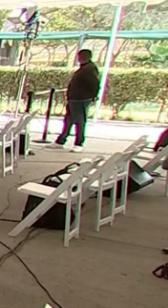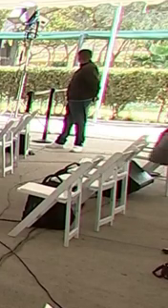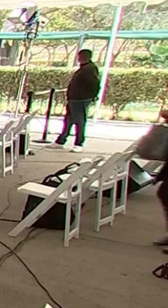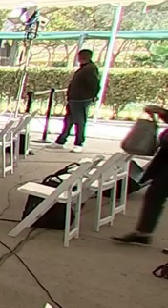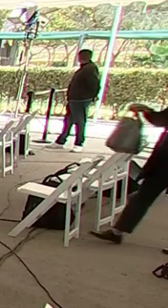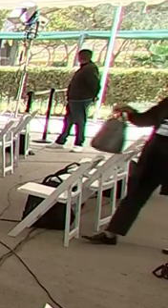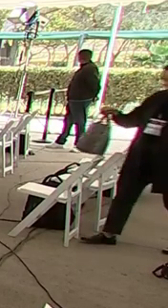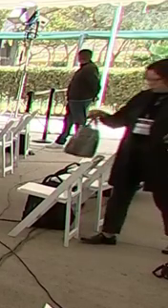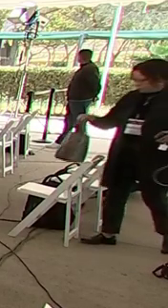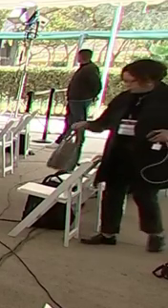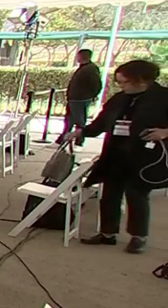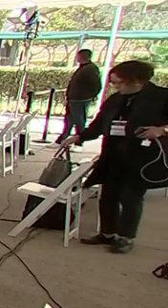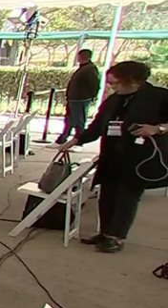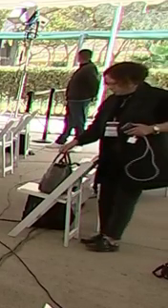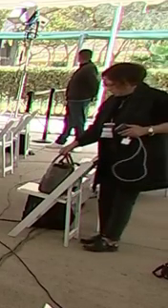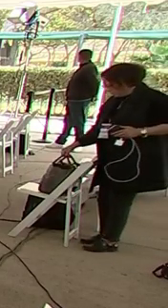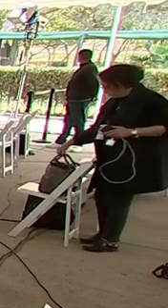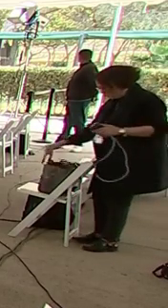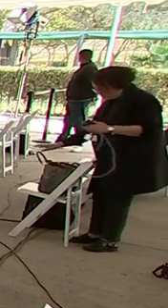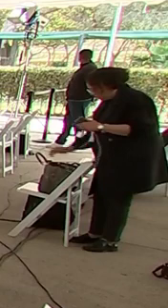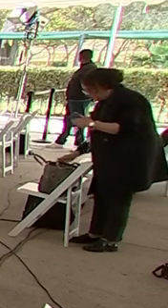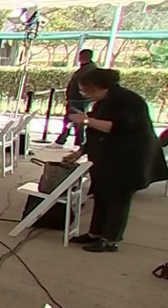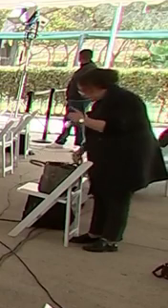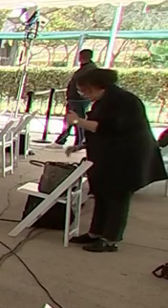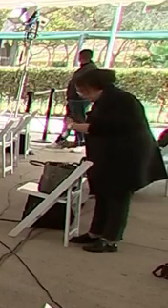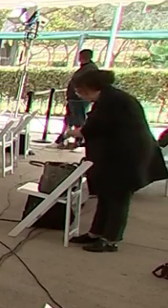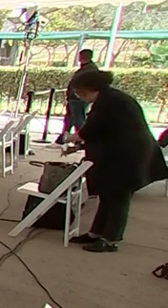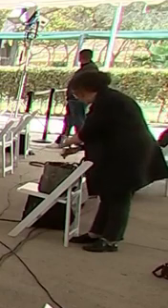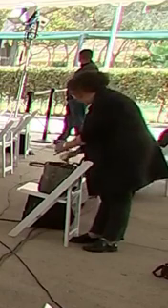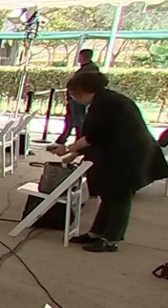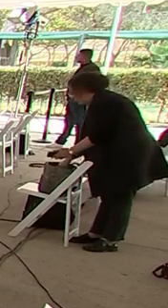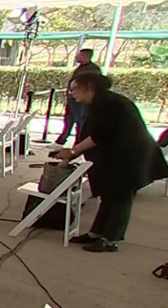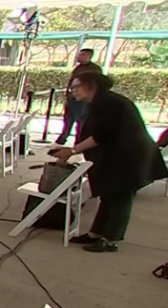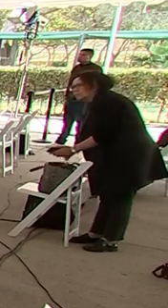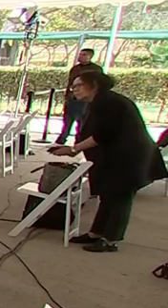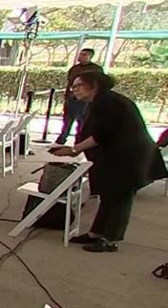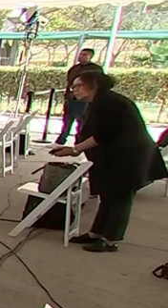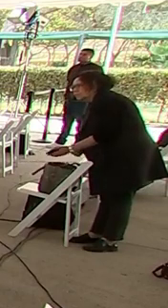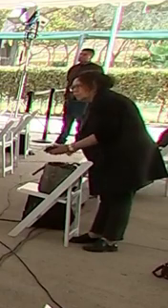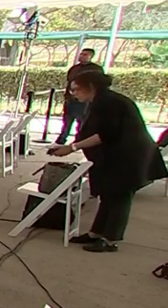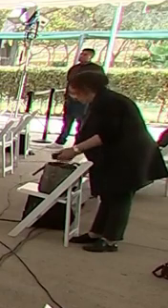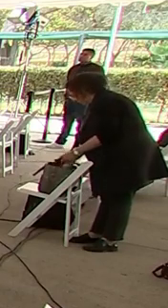lluvia puede ser puede ser pero este siempre En